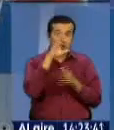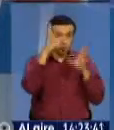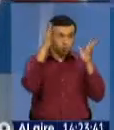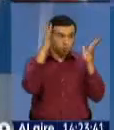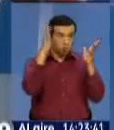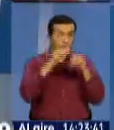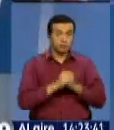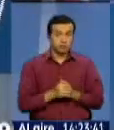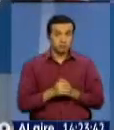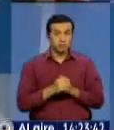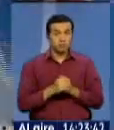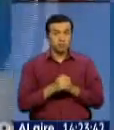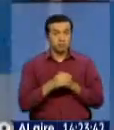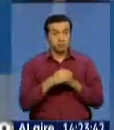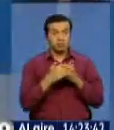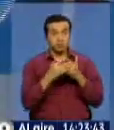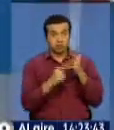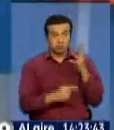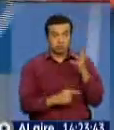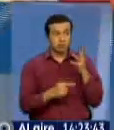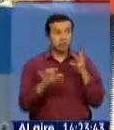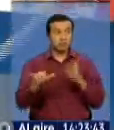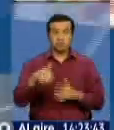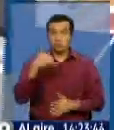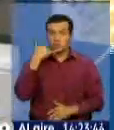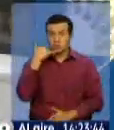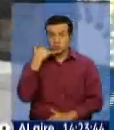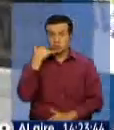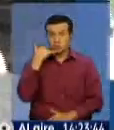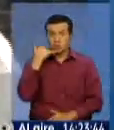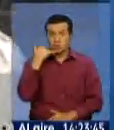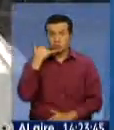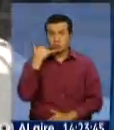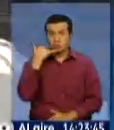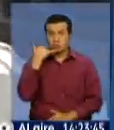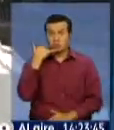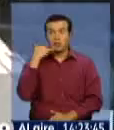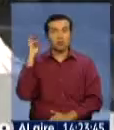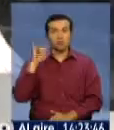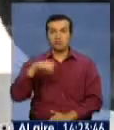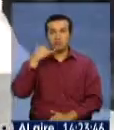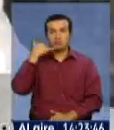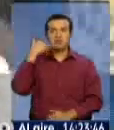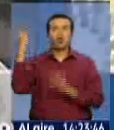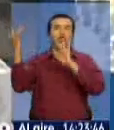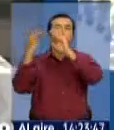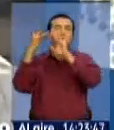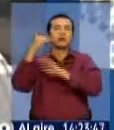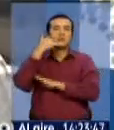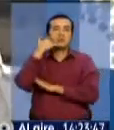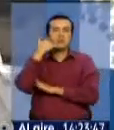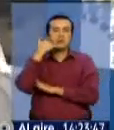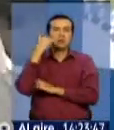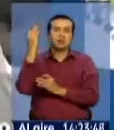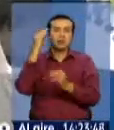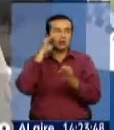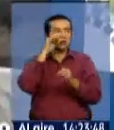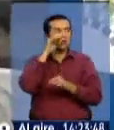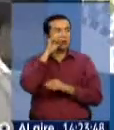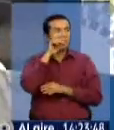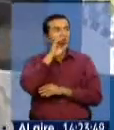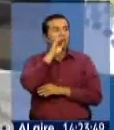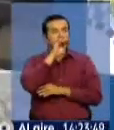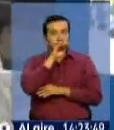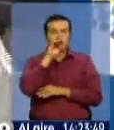no tiene y está dentro del cuadro básico, alzamos el teléfono, automáticamente nos conectamos. Entonces aquí le explicamos a la